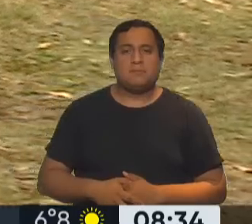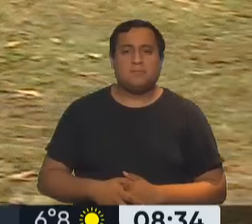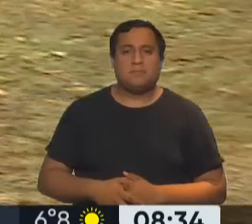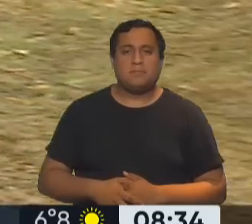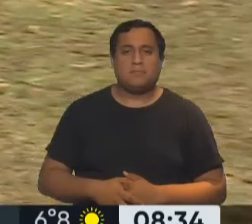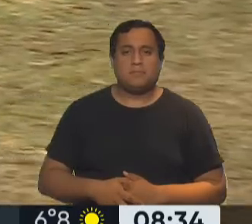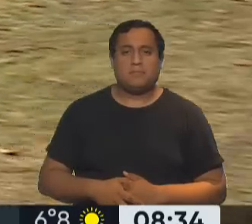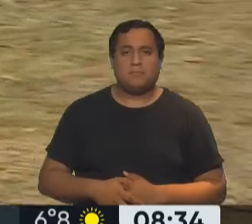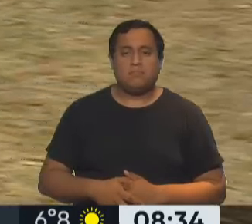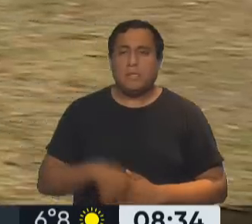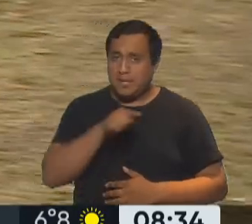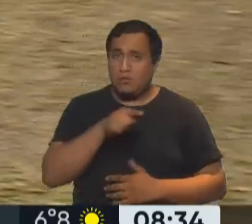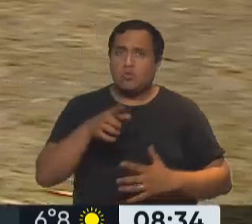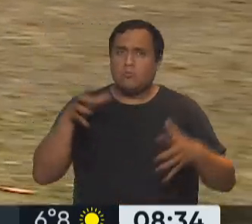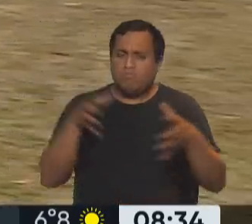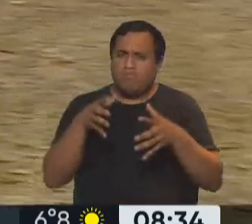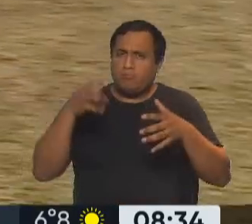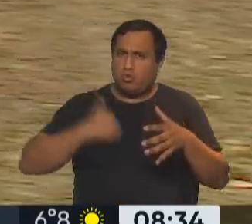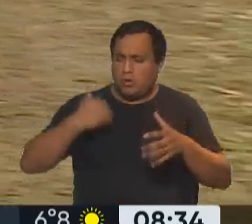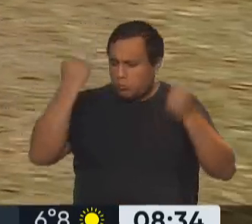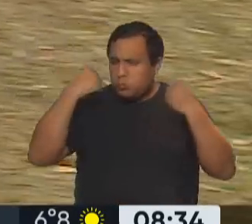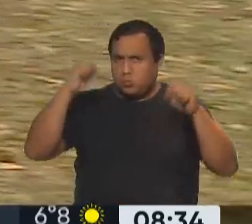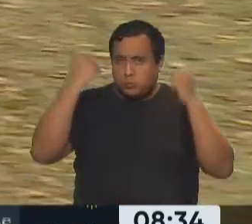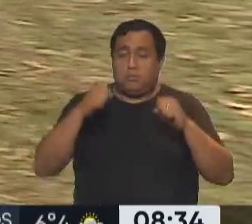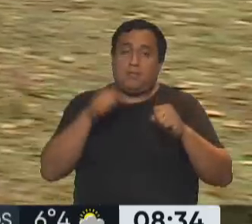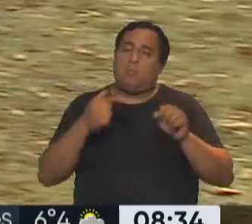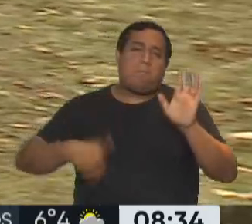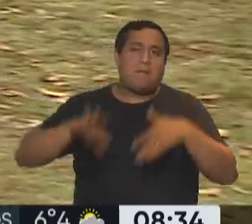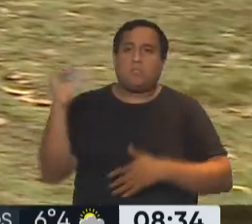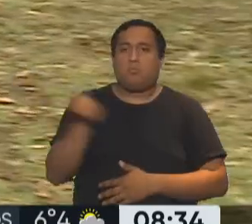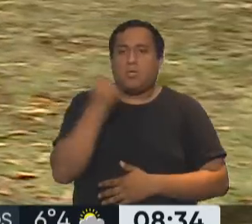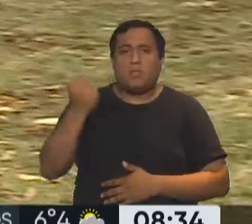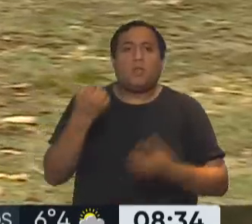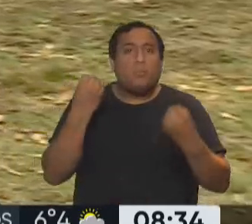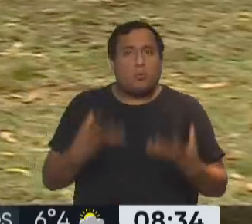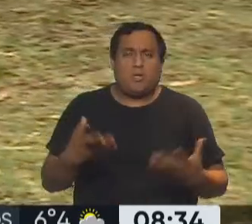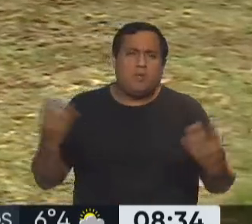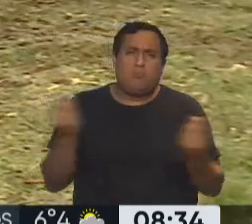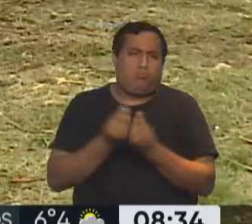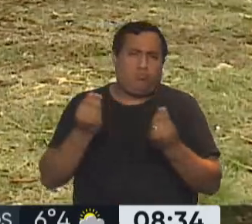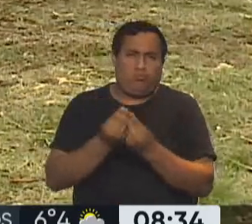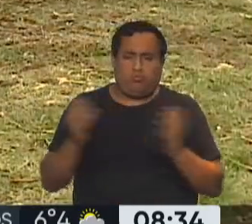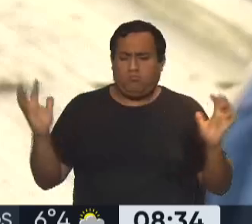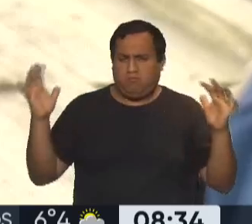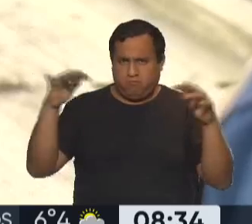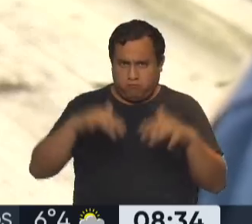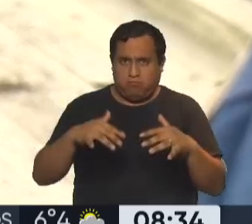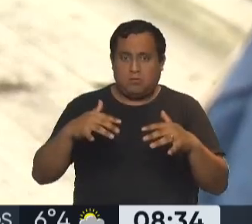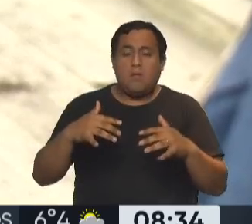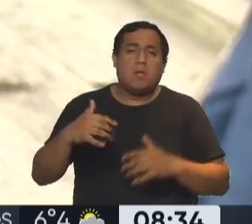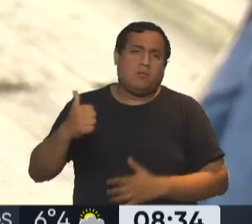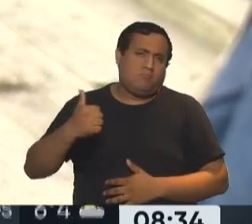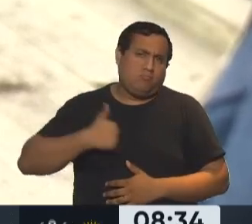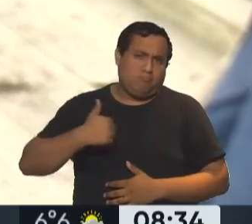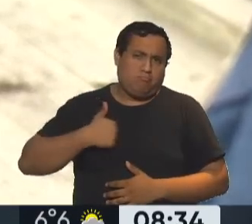Y un ejercicio muy importante, quizás el más importante del año por el número de las personas, del área del arma de